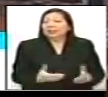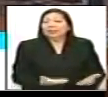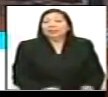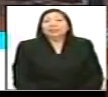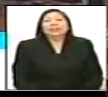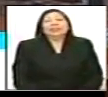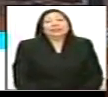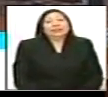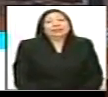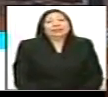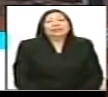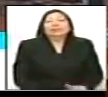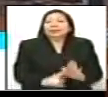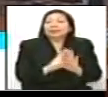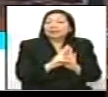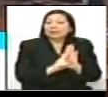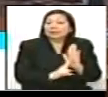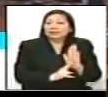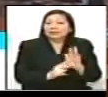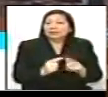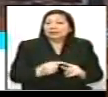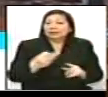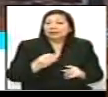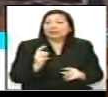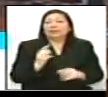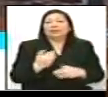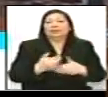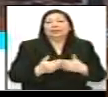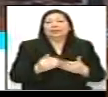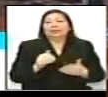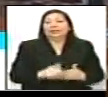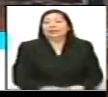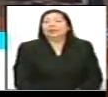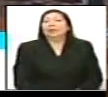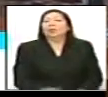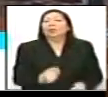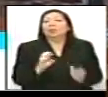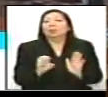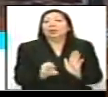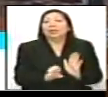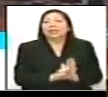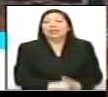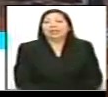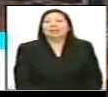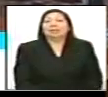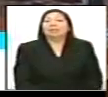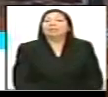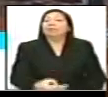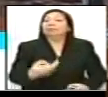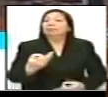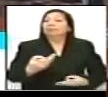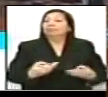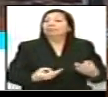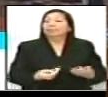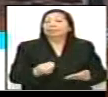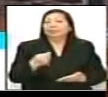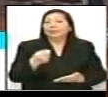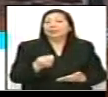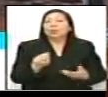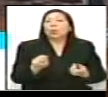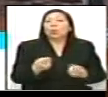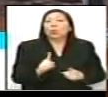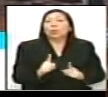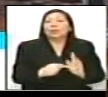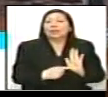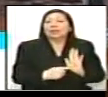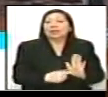de la reglamentación específica de cada proceso electoral, como por ejemplo el cálculo de la cuota cuando